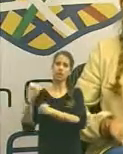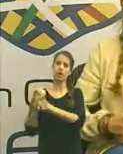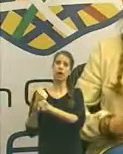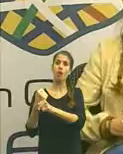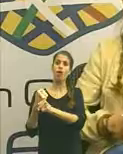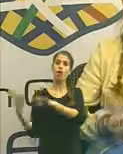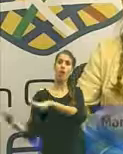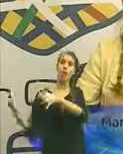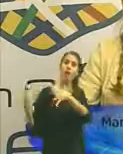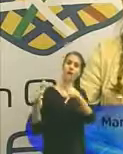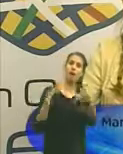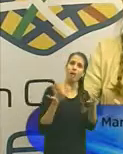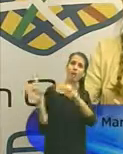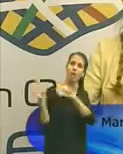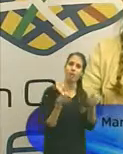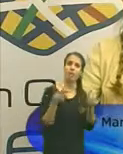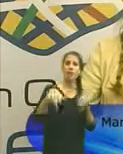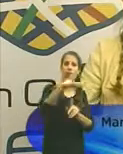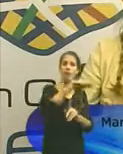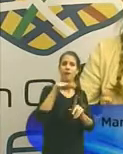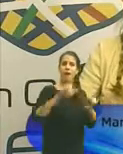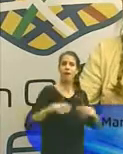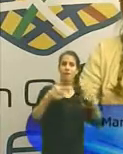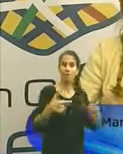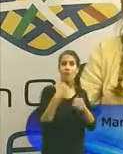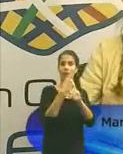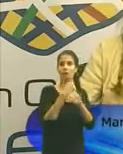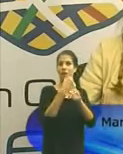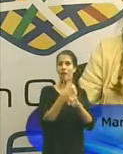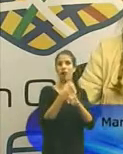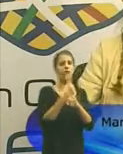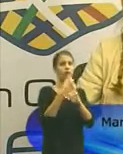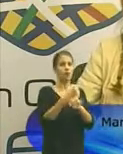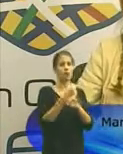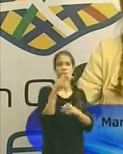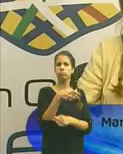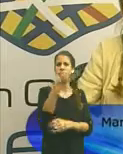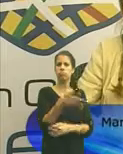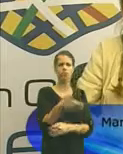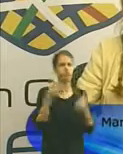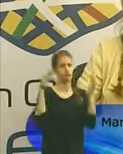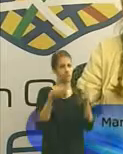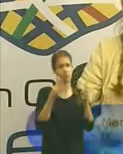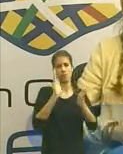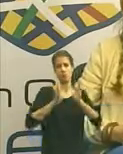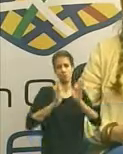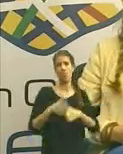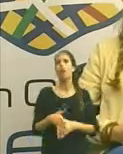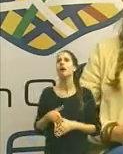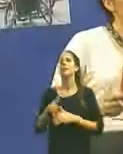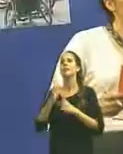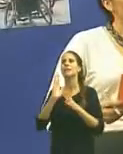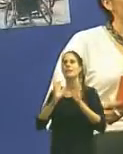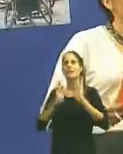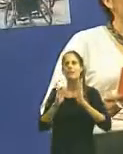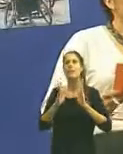natural, cogiendo al caballo como parte fundamental, de la intervención. Claro, pues hablamos de terapias ecuestres